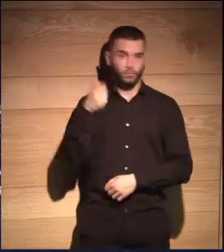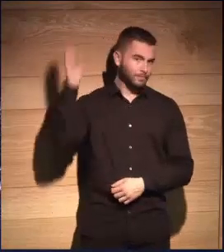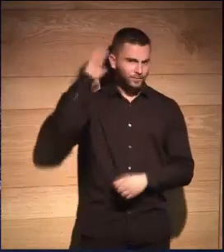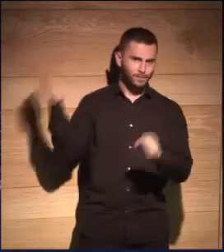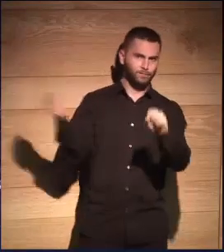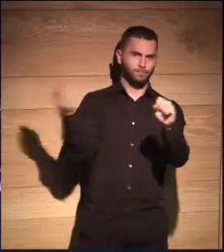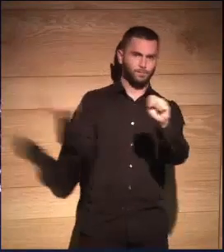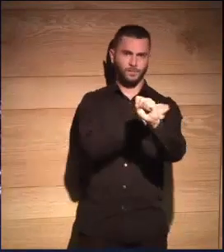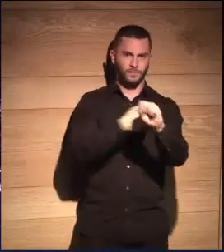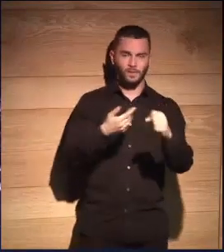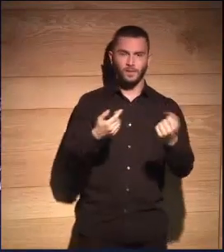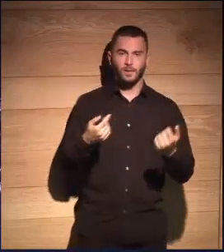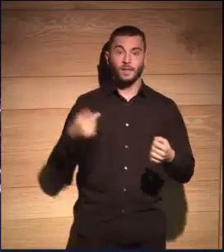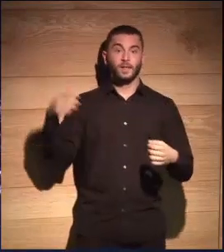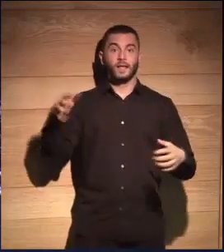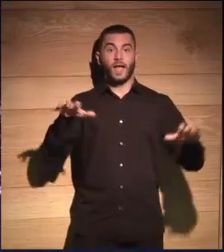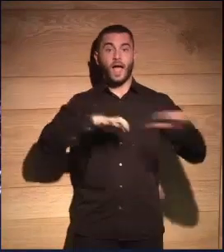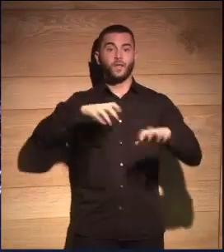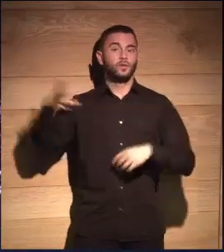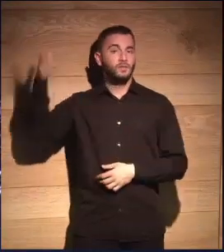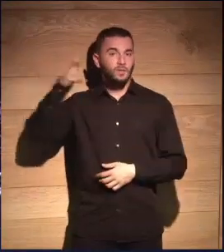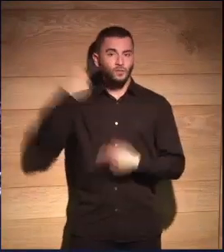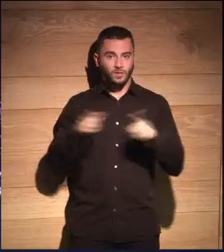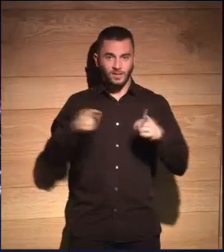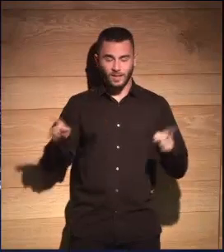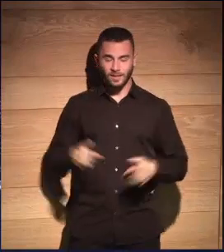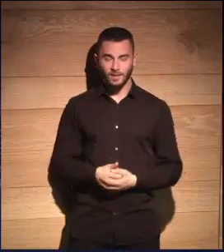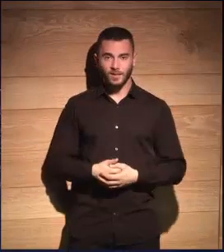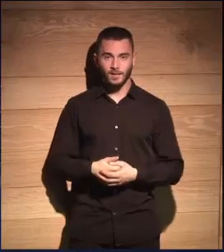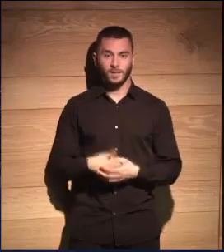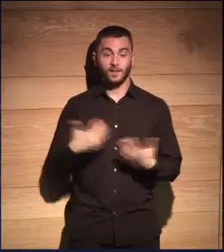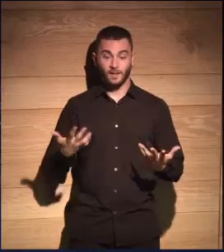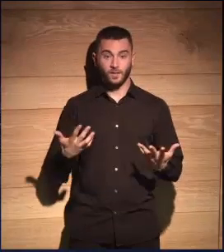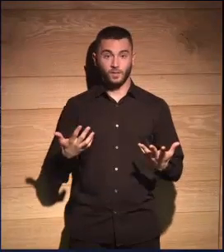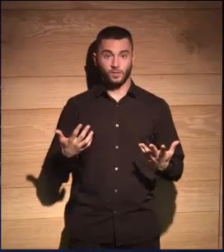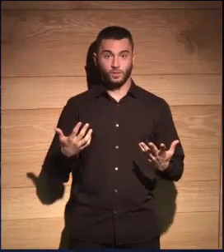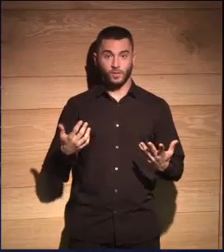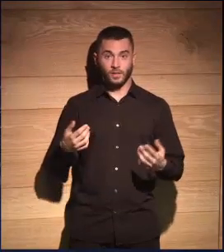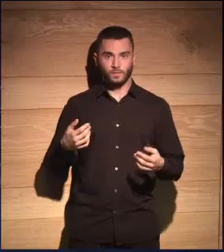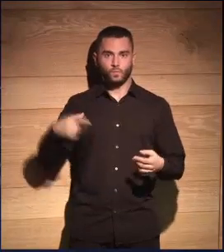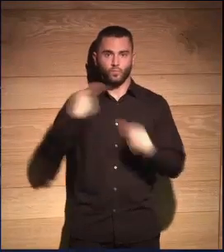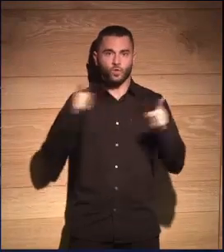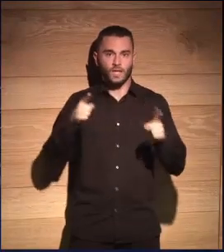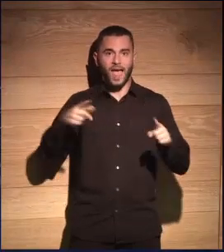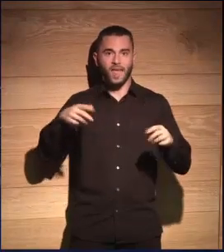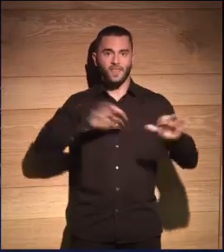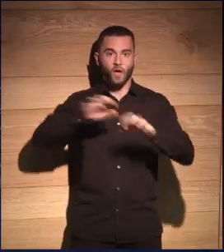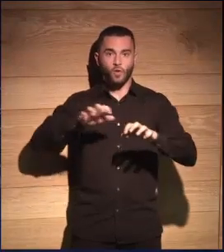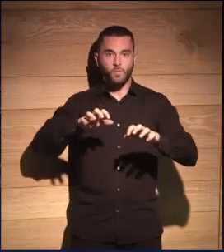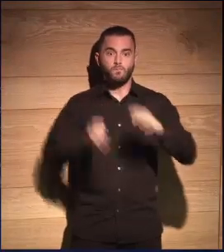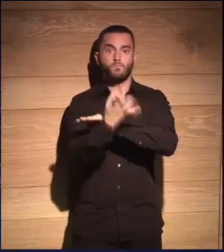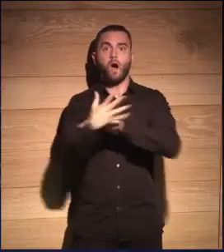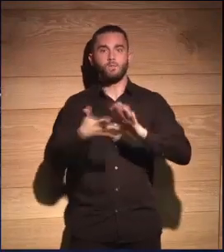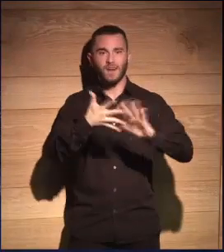vamos a escuchar un redoble que enlaza con la música que está sonando y de repente arranca toda la música de acción. Y esa música, cuando se